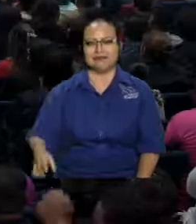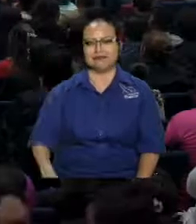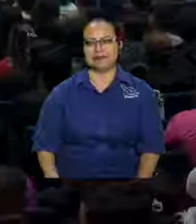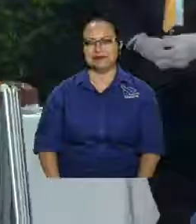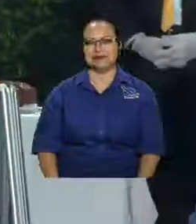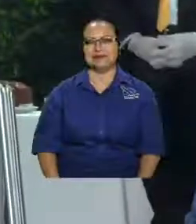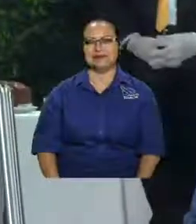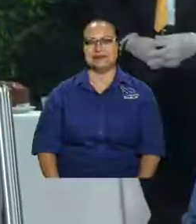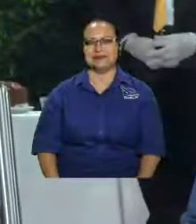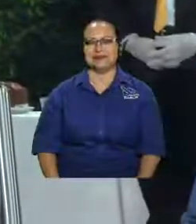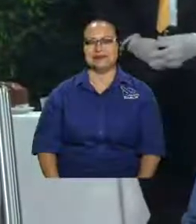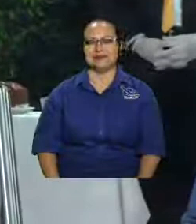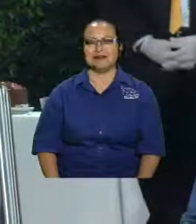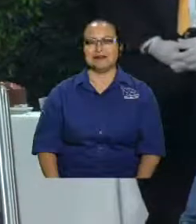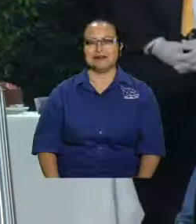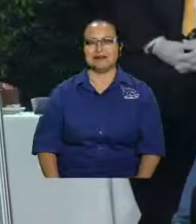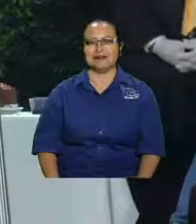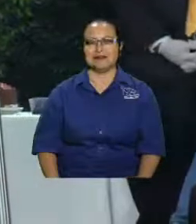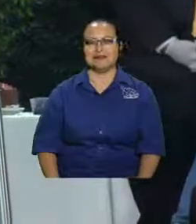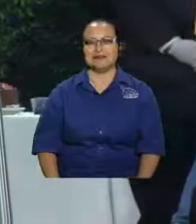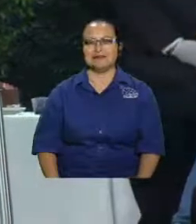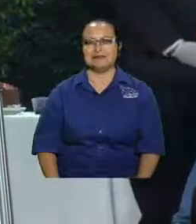Entonces, mire.